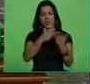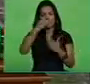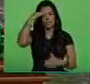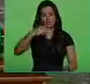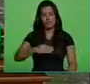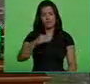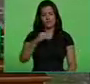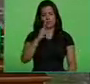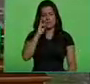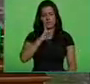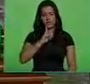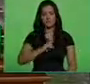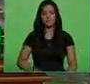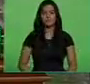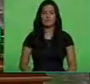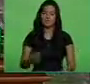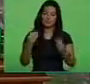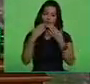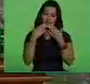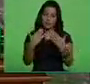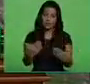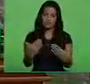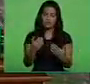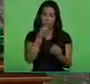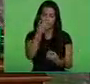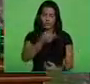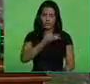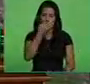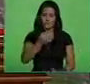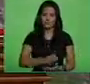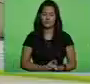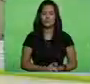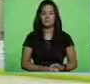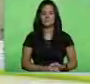Bolivariana. Muchísimas gracias y muy buenas tardes. Amigos.